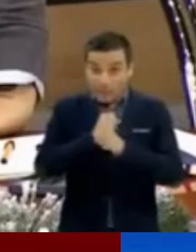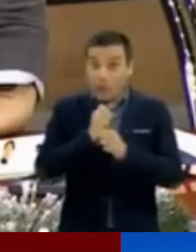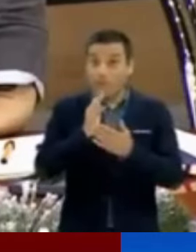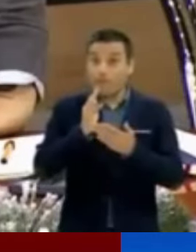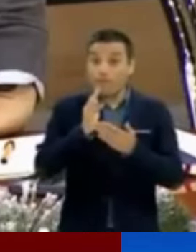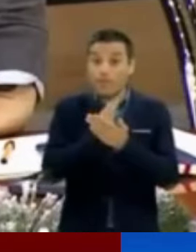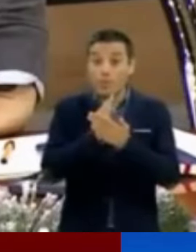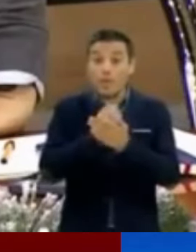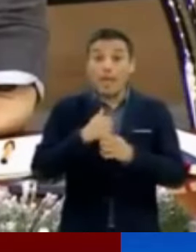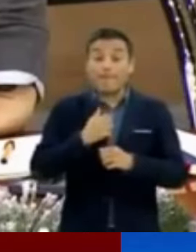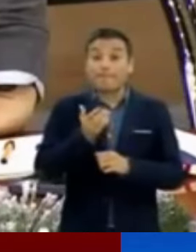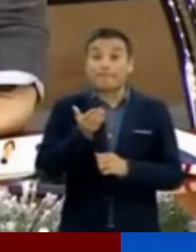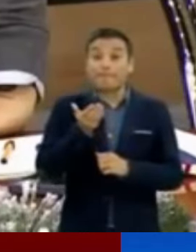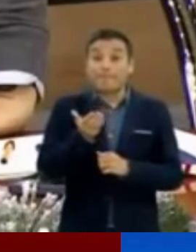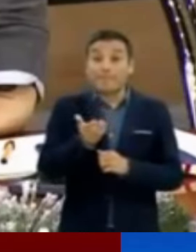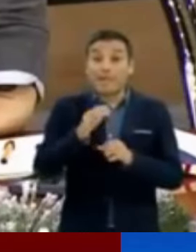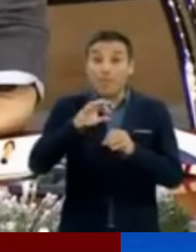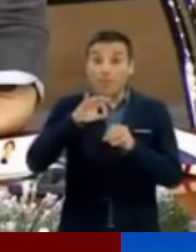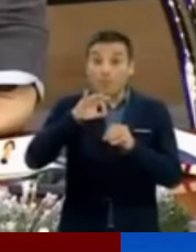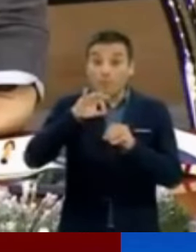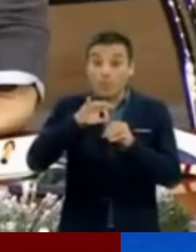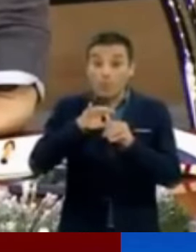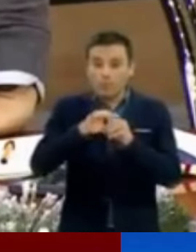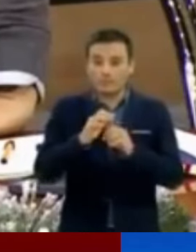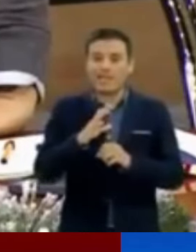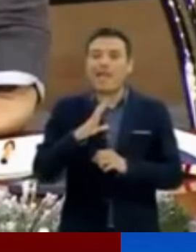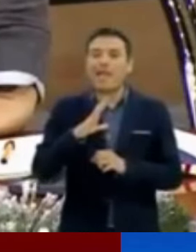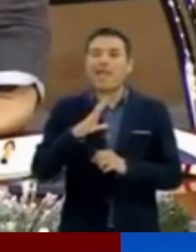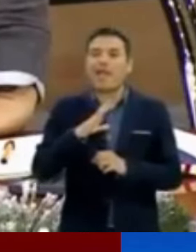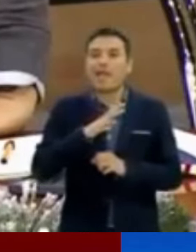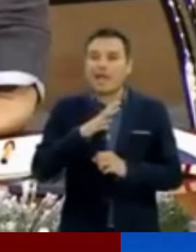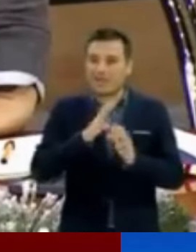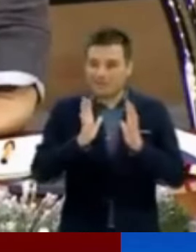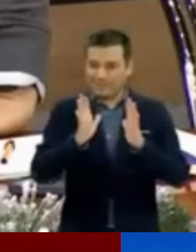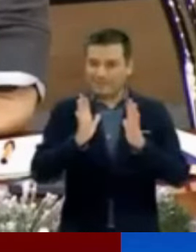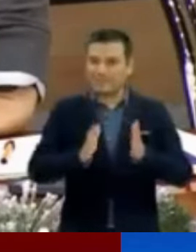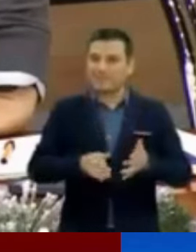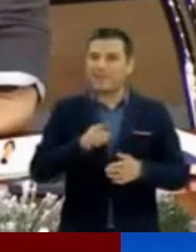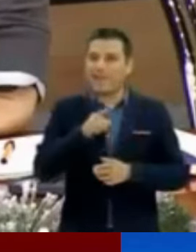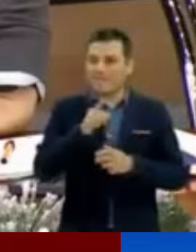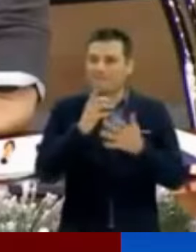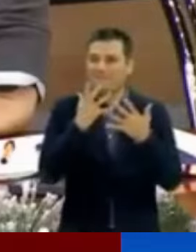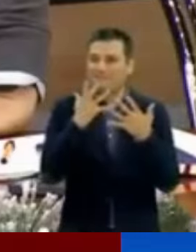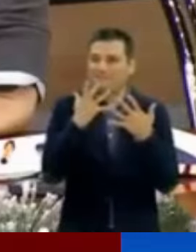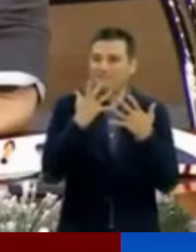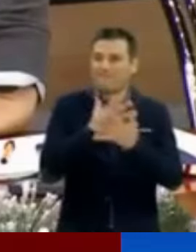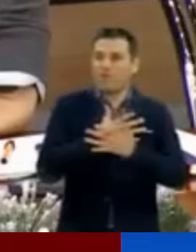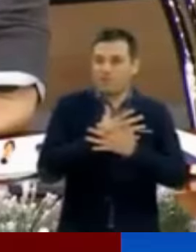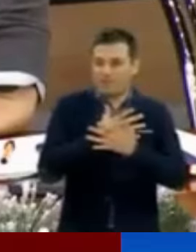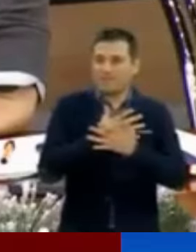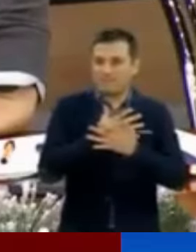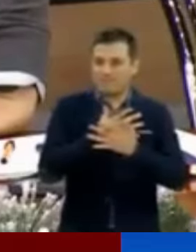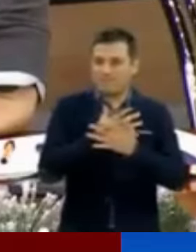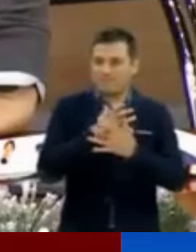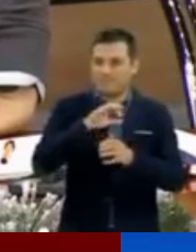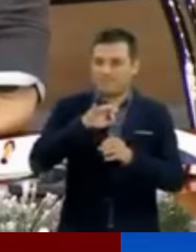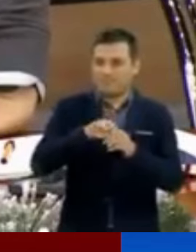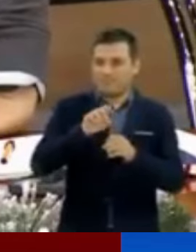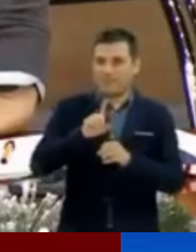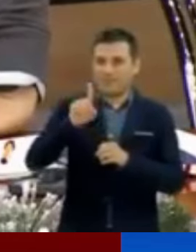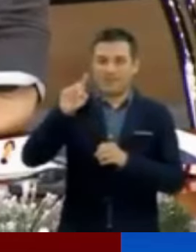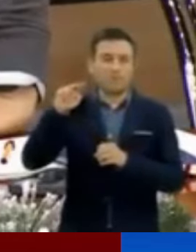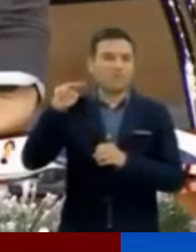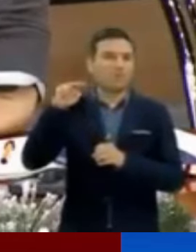el voto por voto, hizo sus primeros fraudes electorales y los hizo en Veracruz